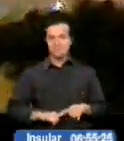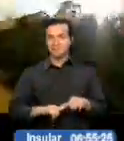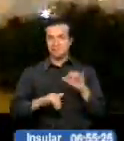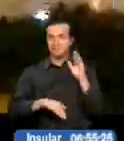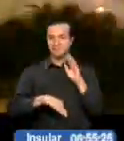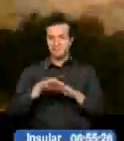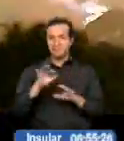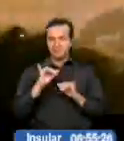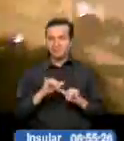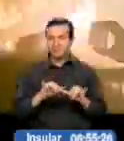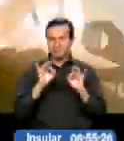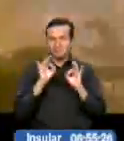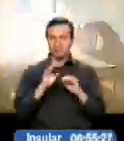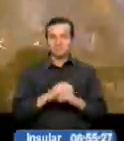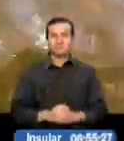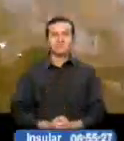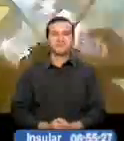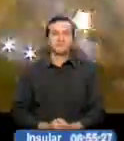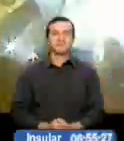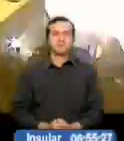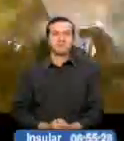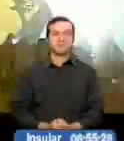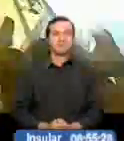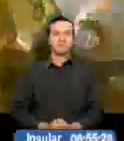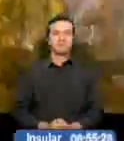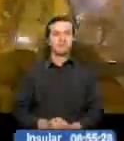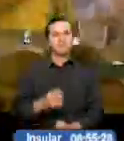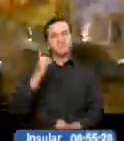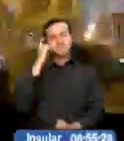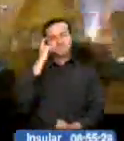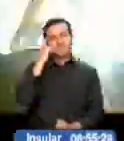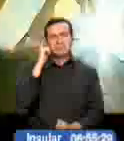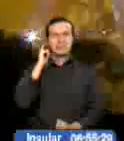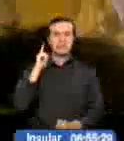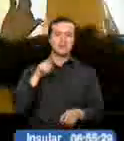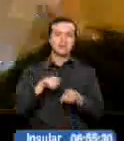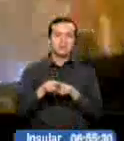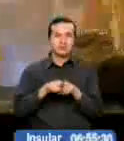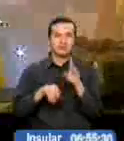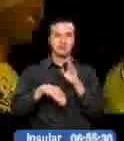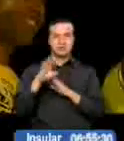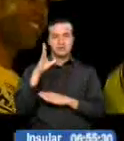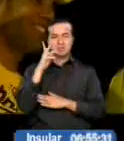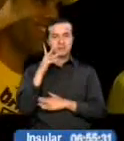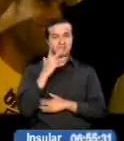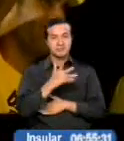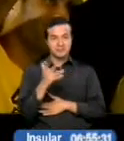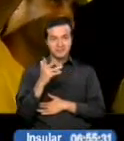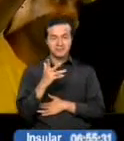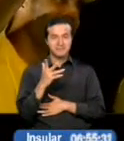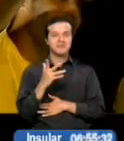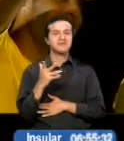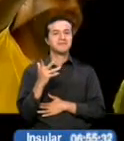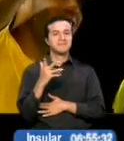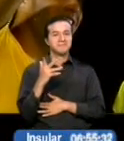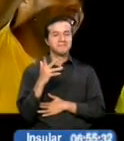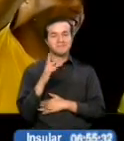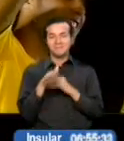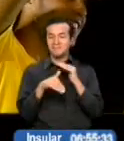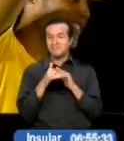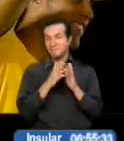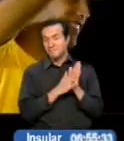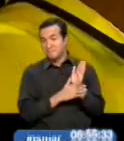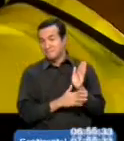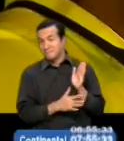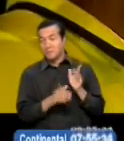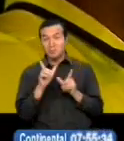largo. ¿Tú crees que este es el campeonato más lindo de todos los que has tenido? Realmente, por todo lo que nos ha